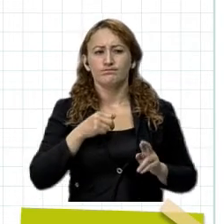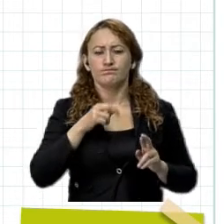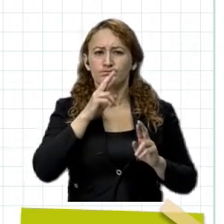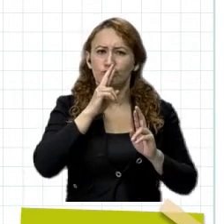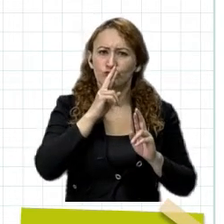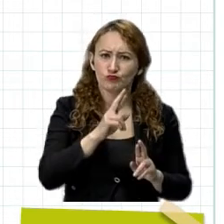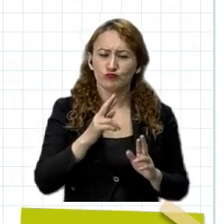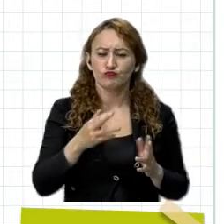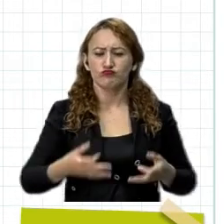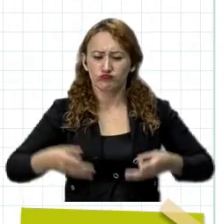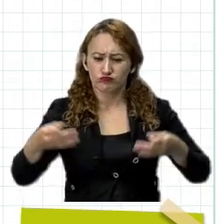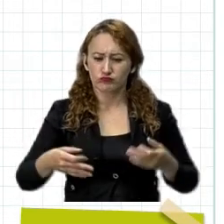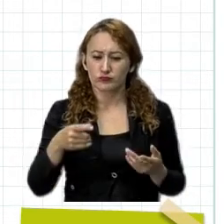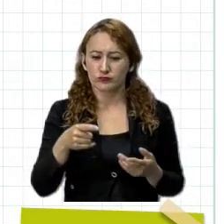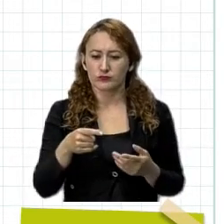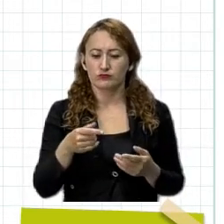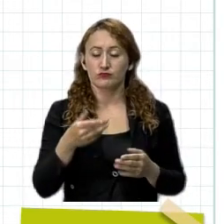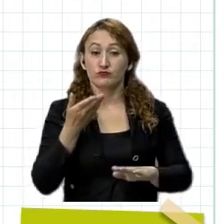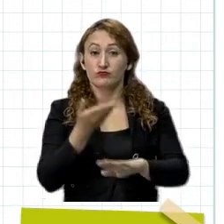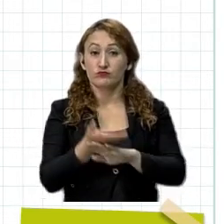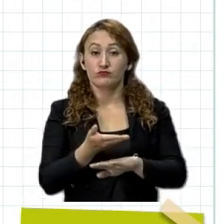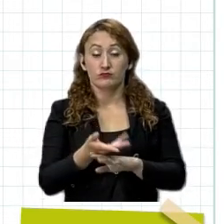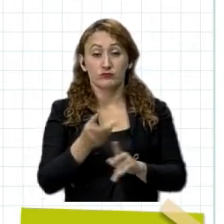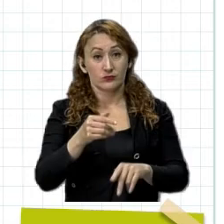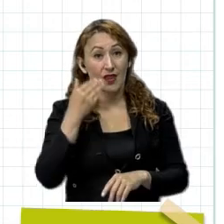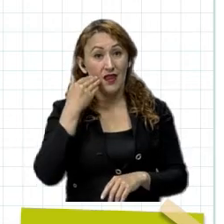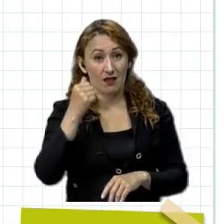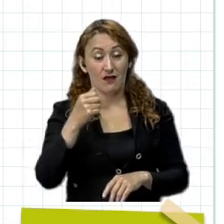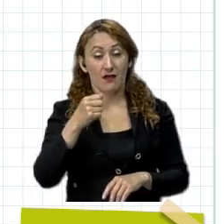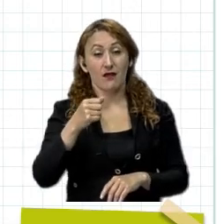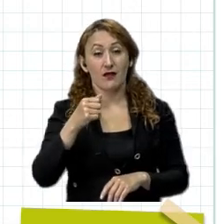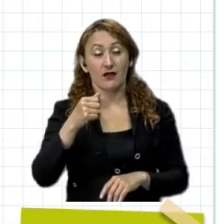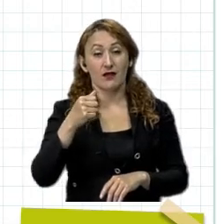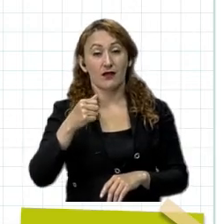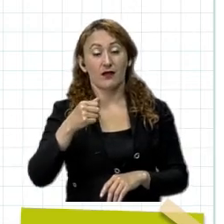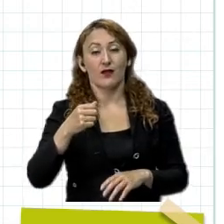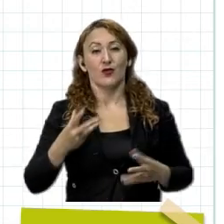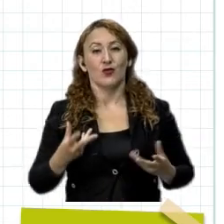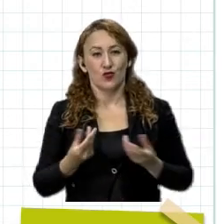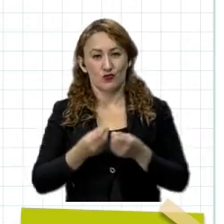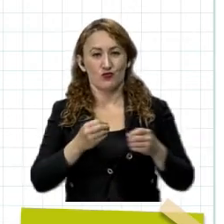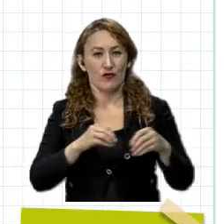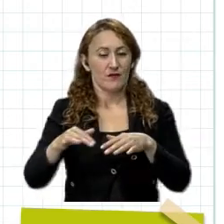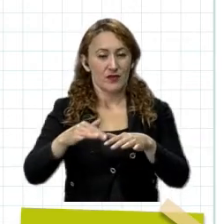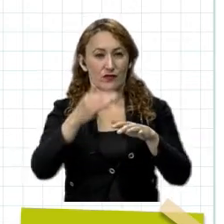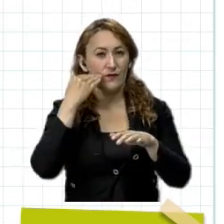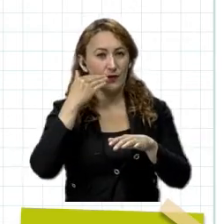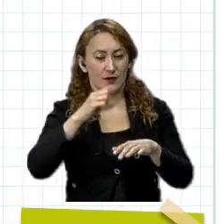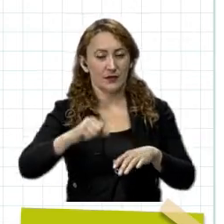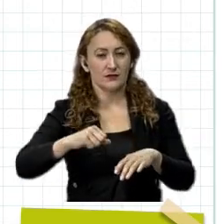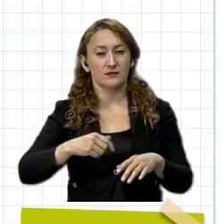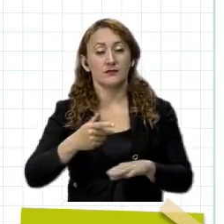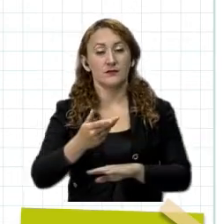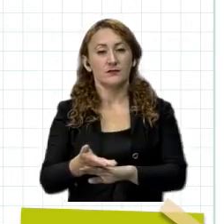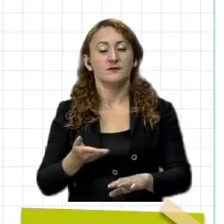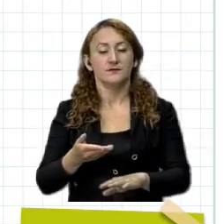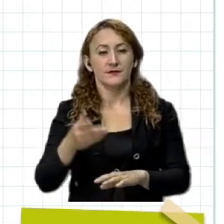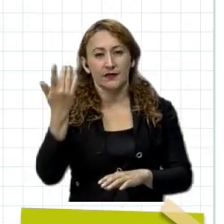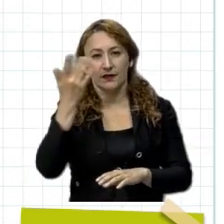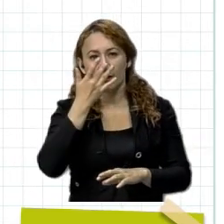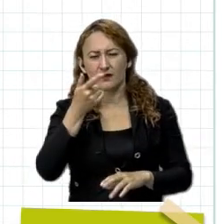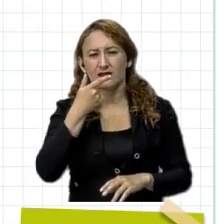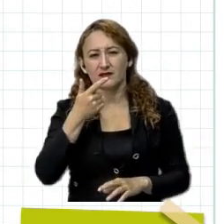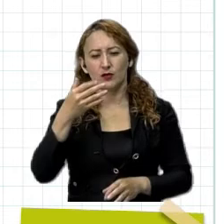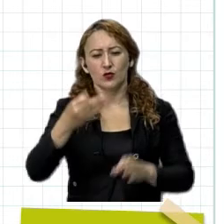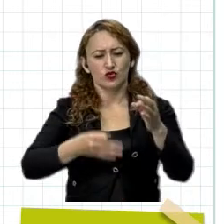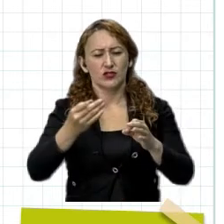con un postulado que también viene de una mujer feminista negra, que subraya que la justicia es indivisible